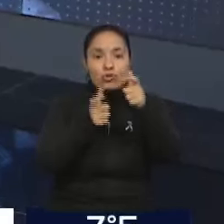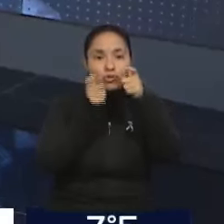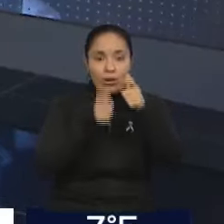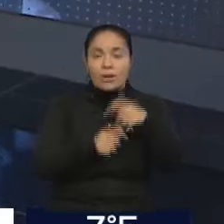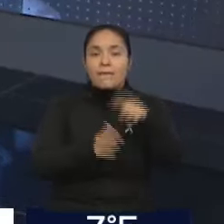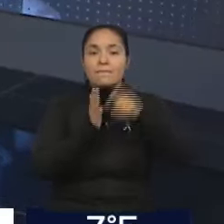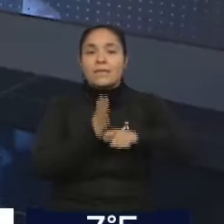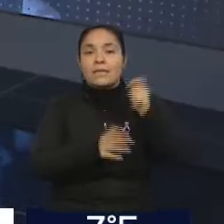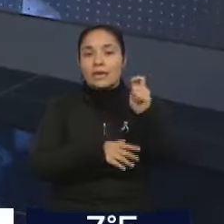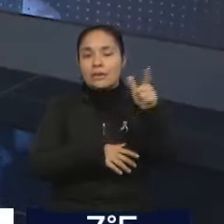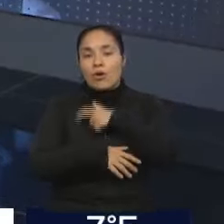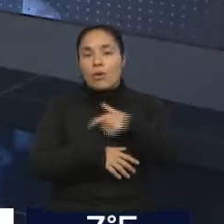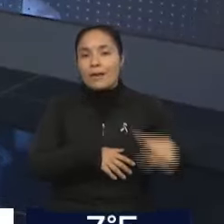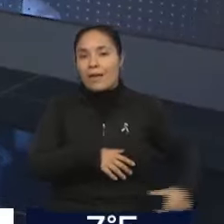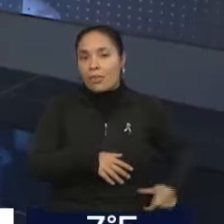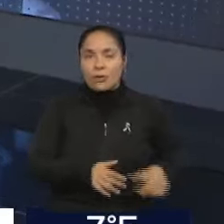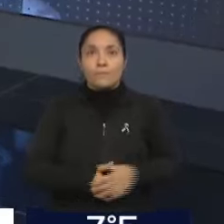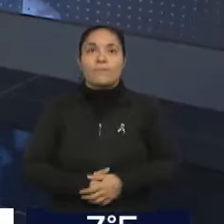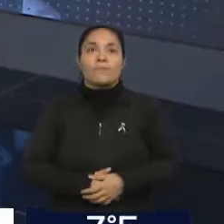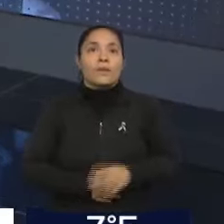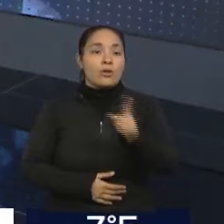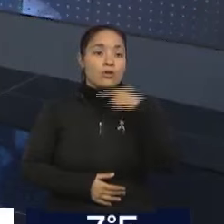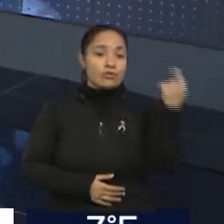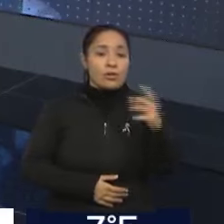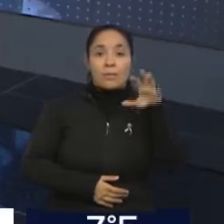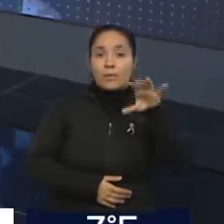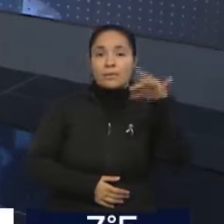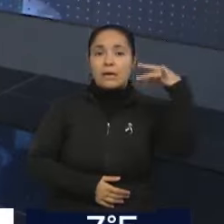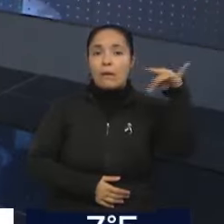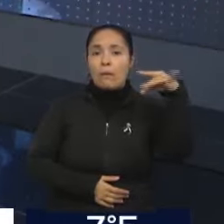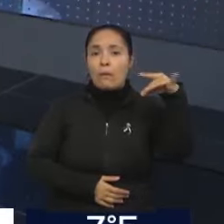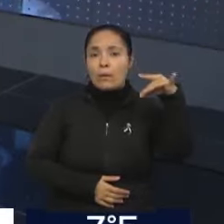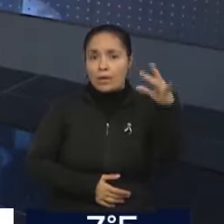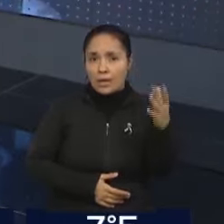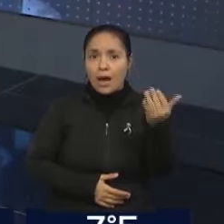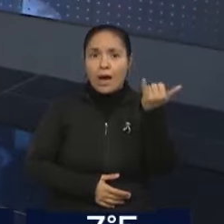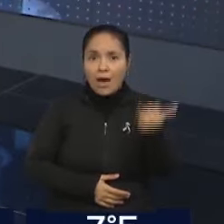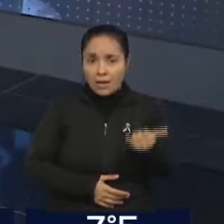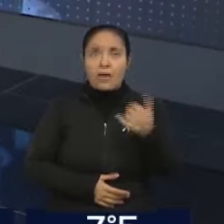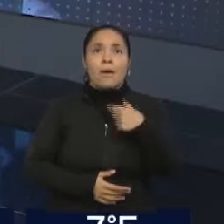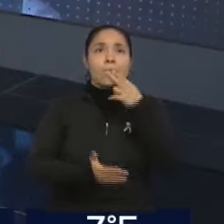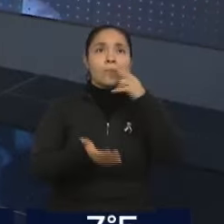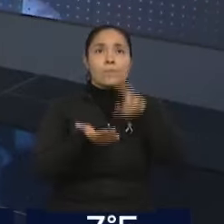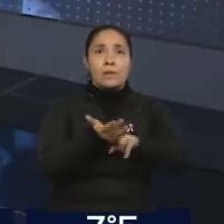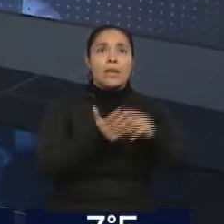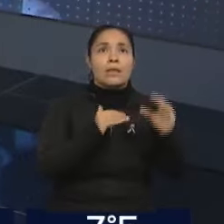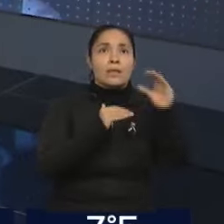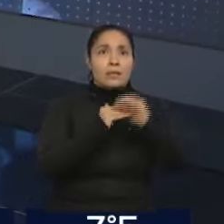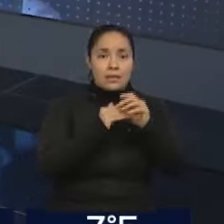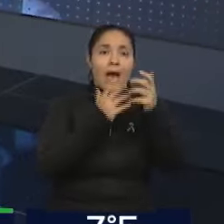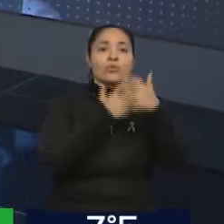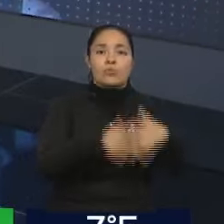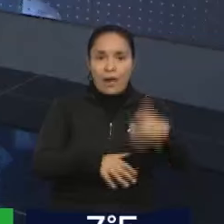termina siendo el gobernador. Bueno, somos la única provincia, o una de las pocas, que tiene el valor agregado de distribución